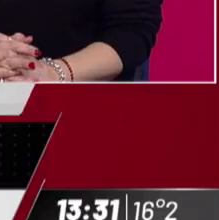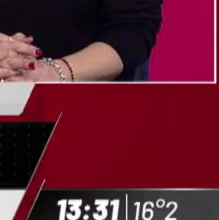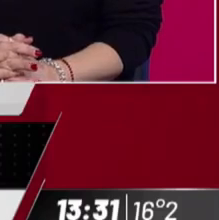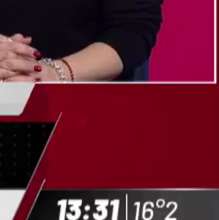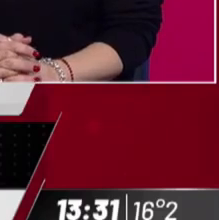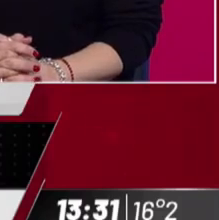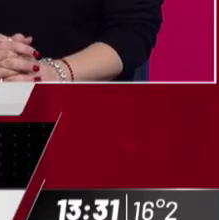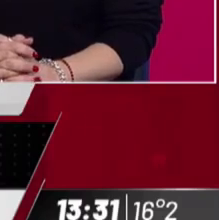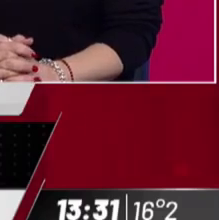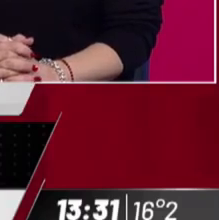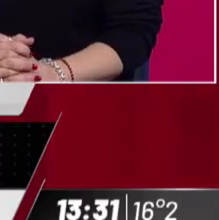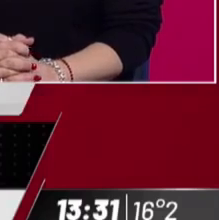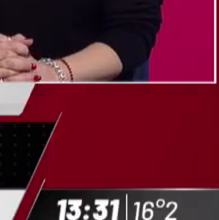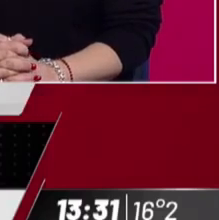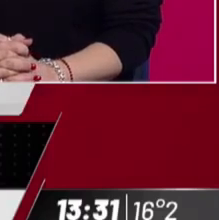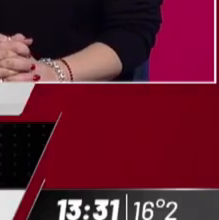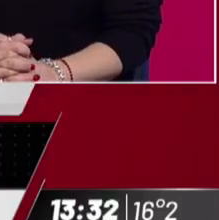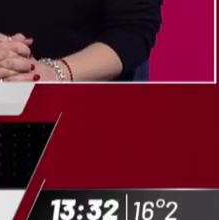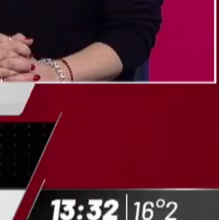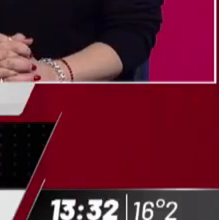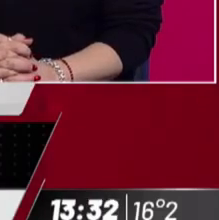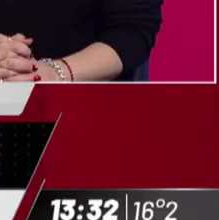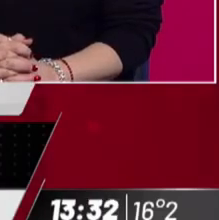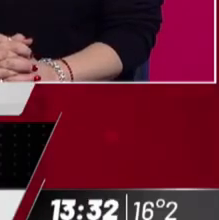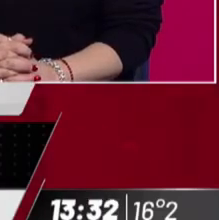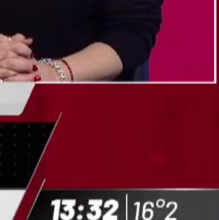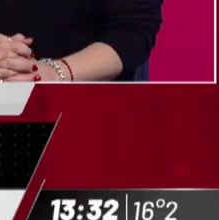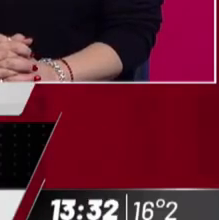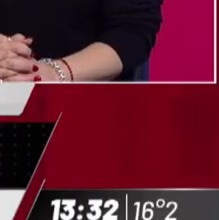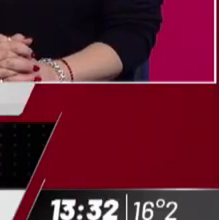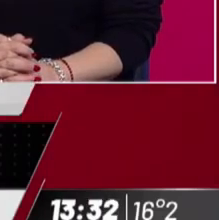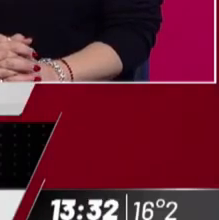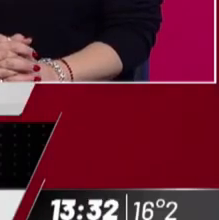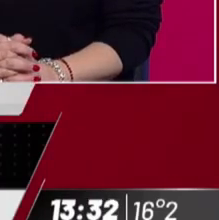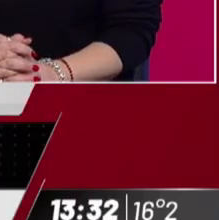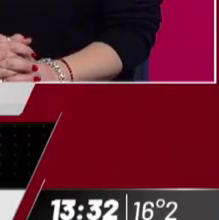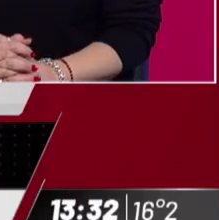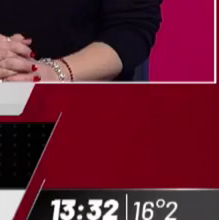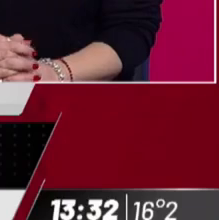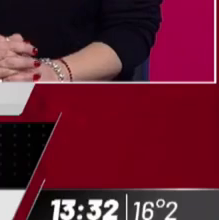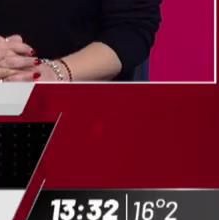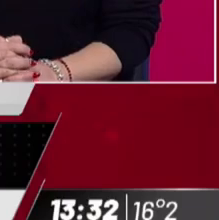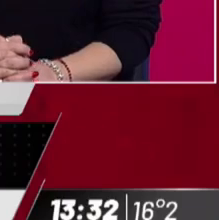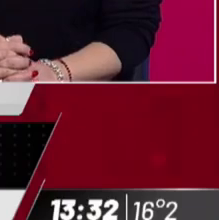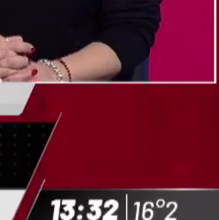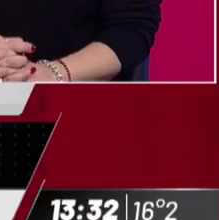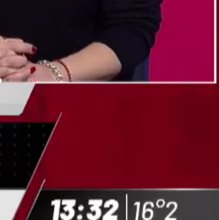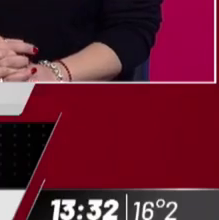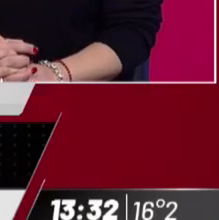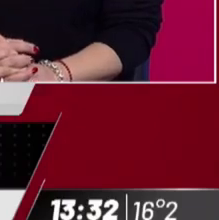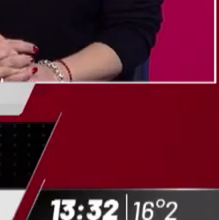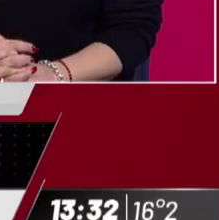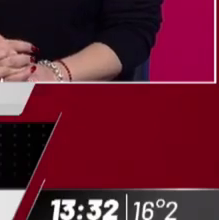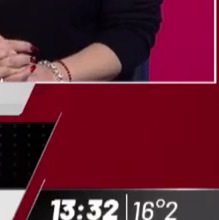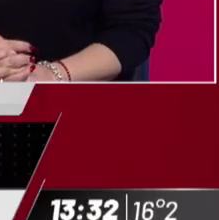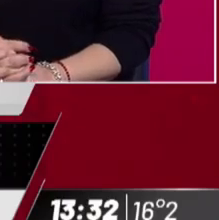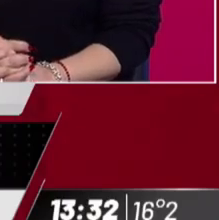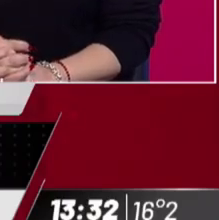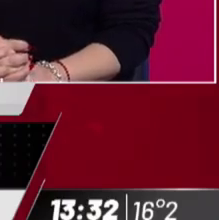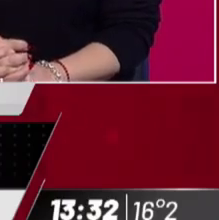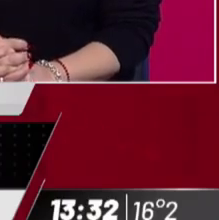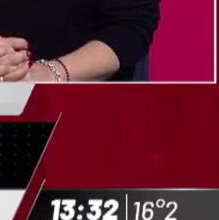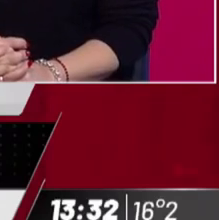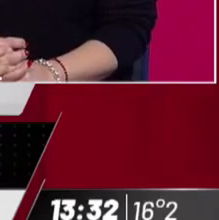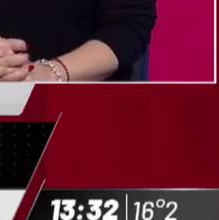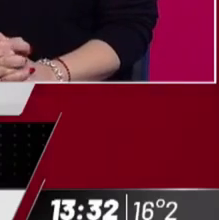de dólares en muy pocas horas. Es un buen argumento, pero vamos a una elección que no tiene antecedentes, ¿no? Nunca hubo una presidenta en Estados Unidos. Hillary